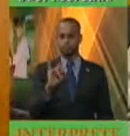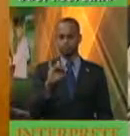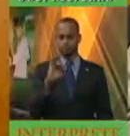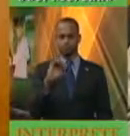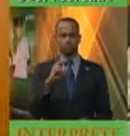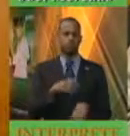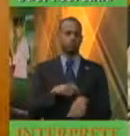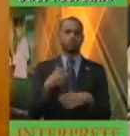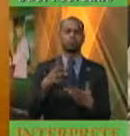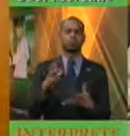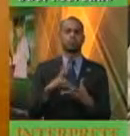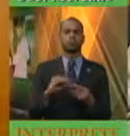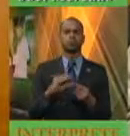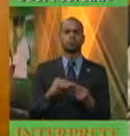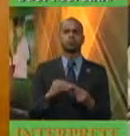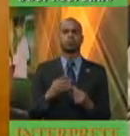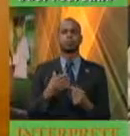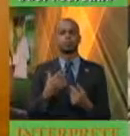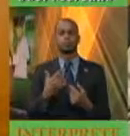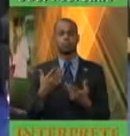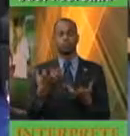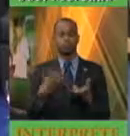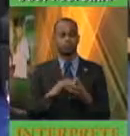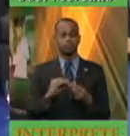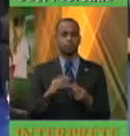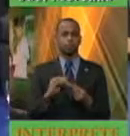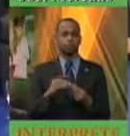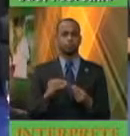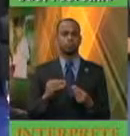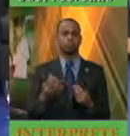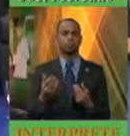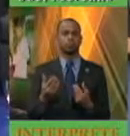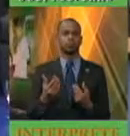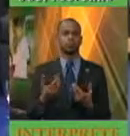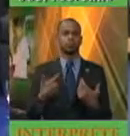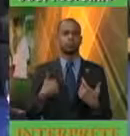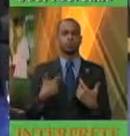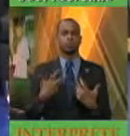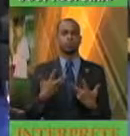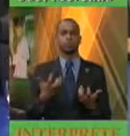se nos va el tiempo. ¿Quieres decir algo? Bueno, nada.